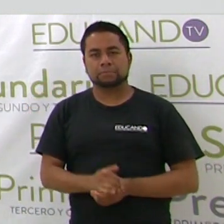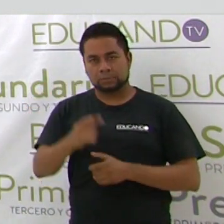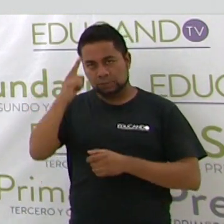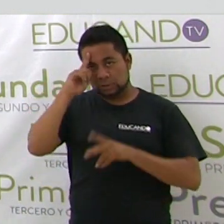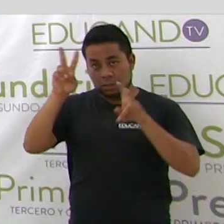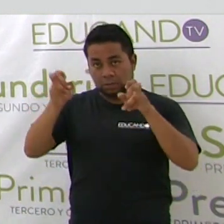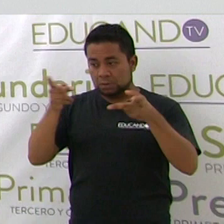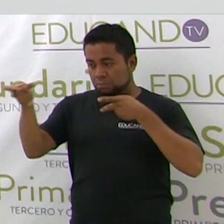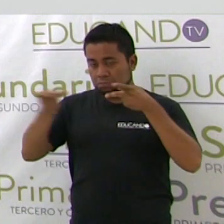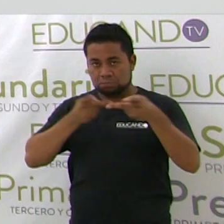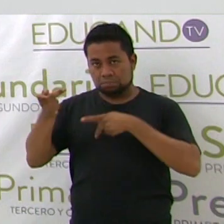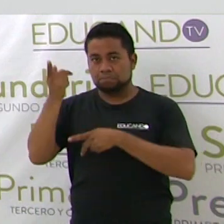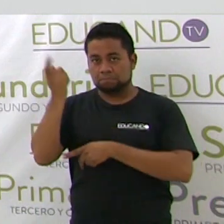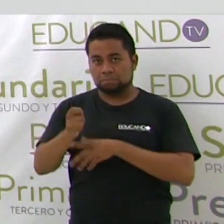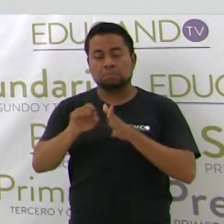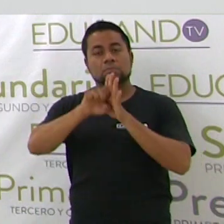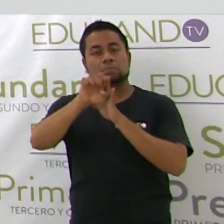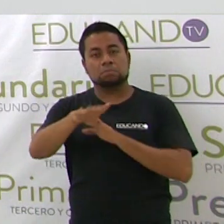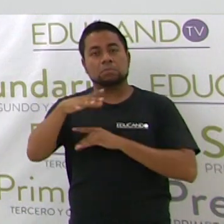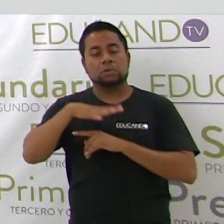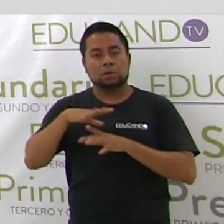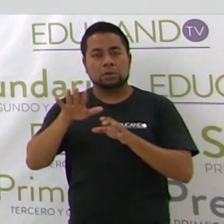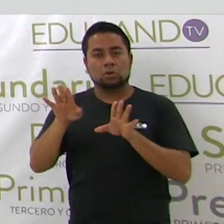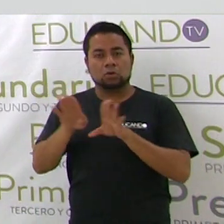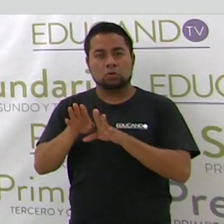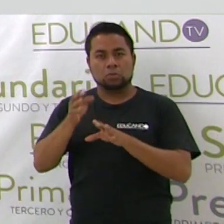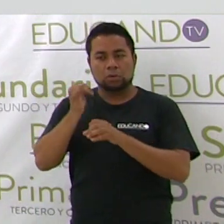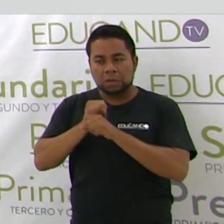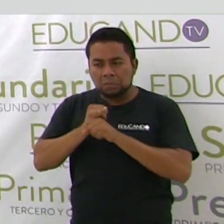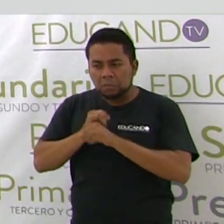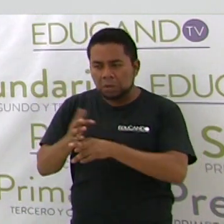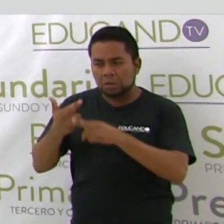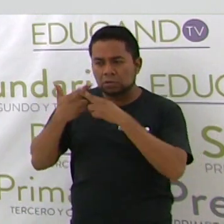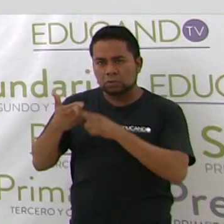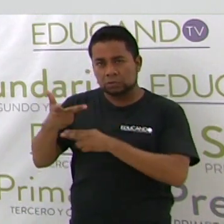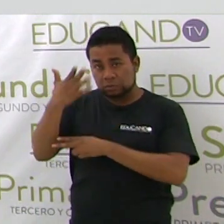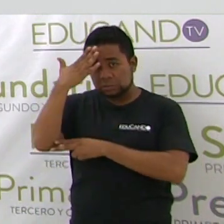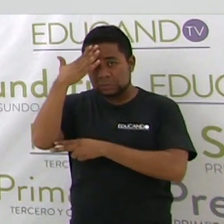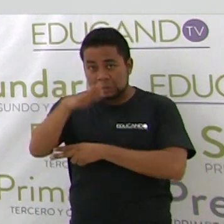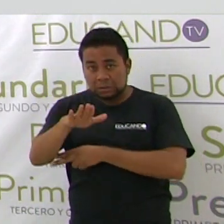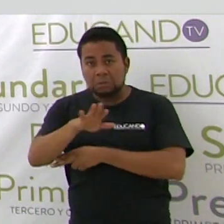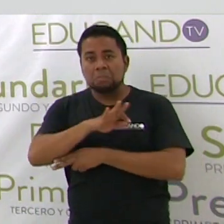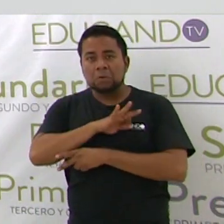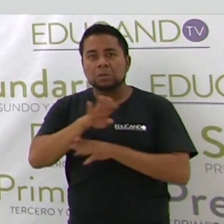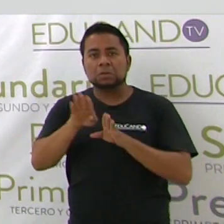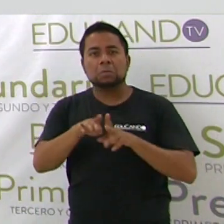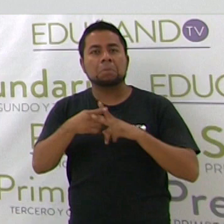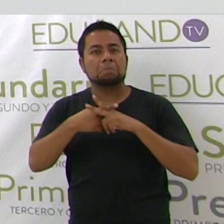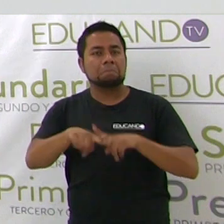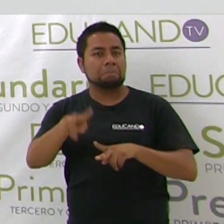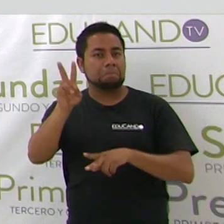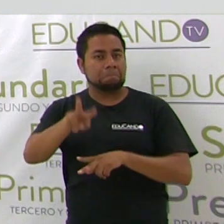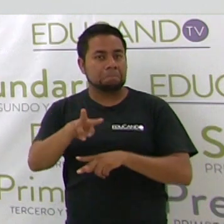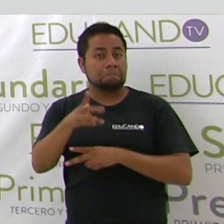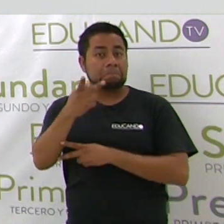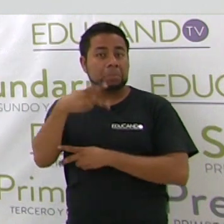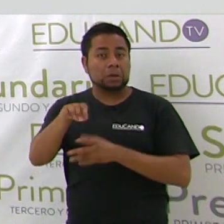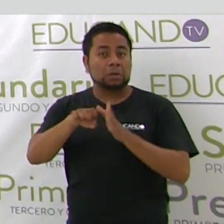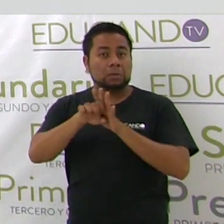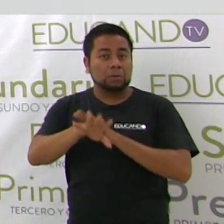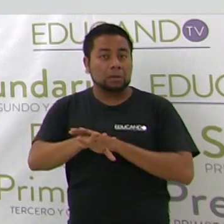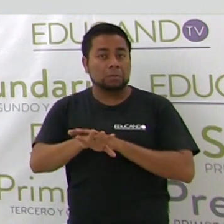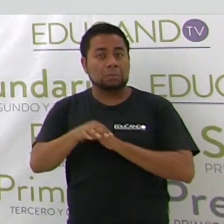tema. Si tenemos suficiente información, pues con lo que nosotros sabemos podemos abordarlo, ¿verdad? Pero si nos